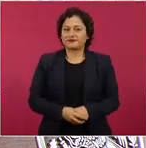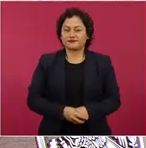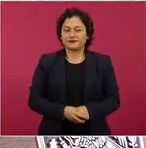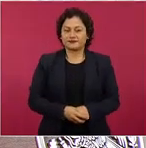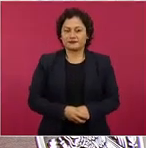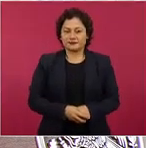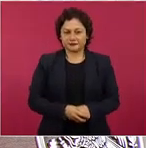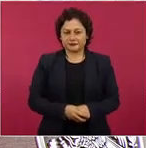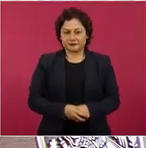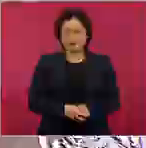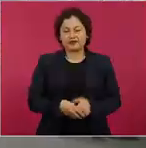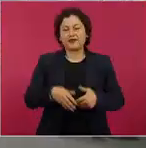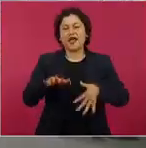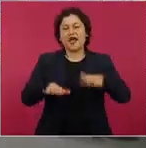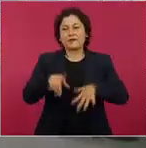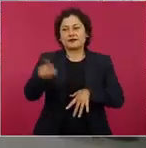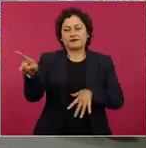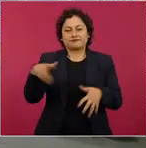A veces se enoja, pero